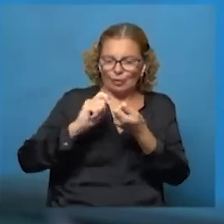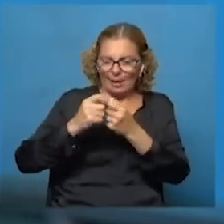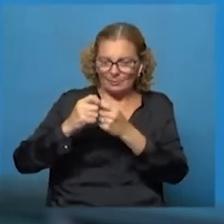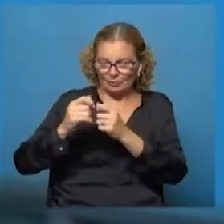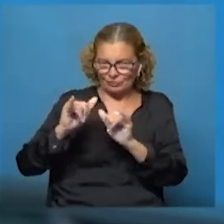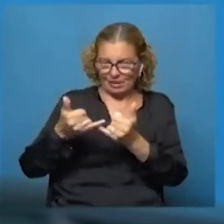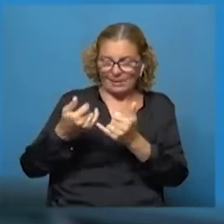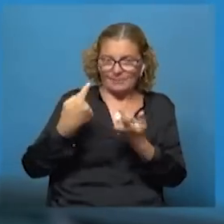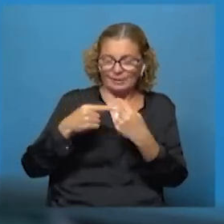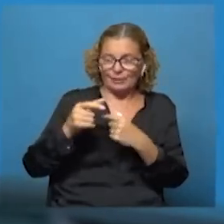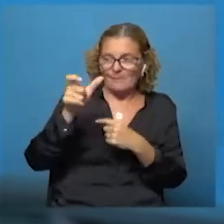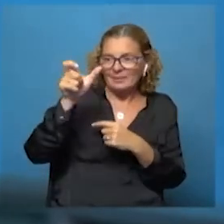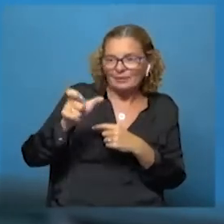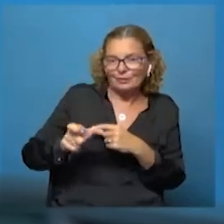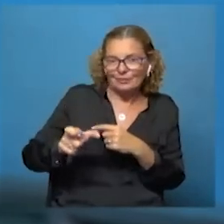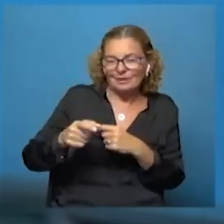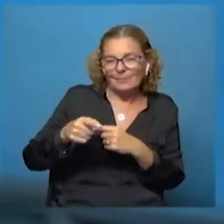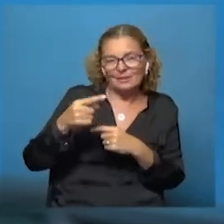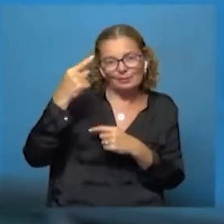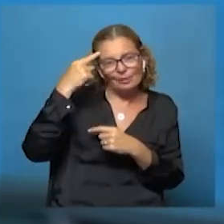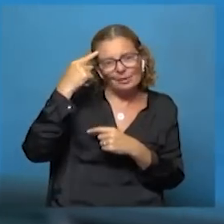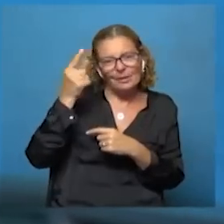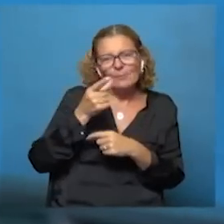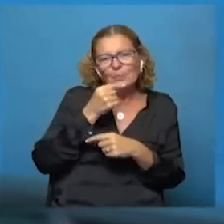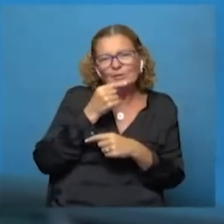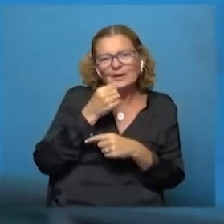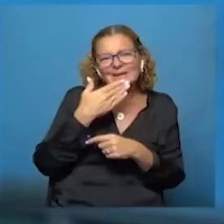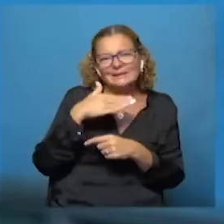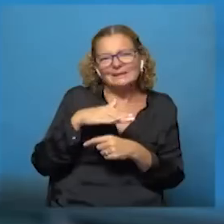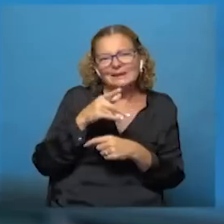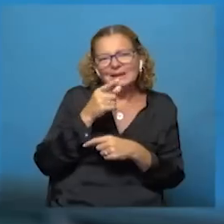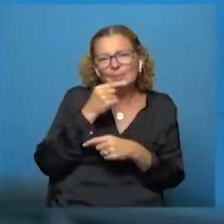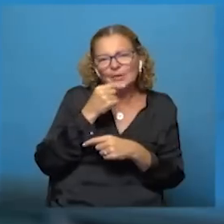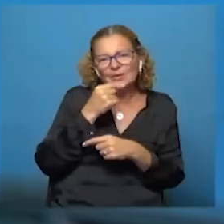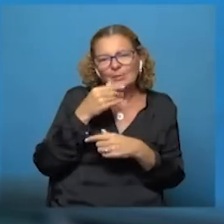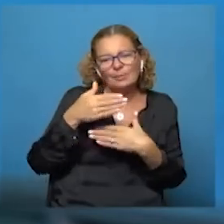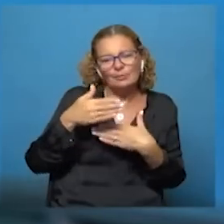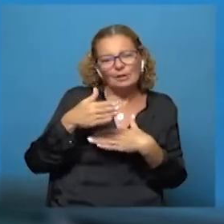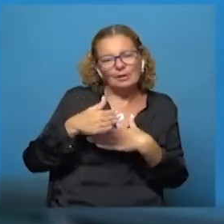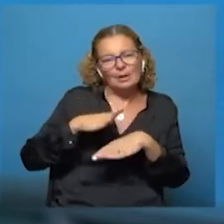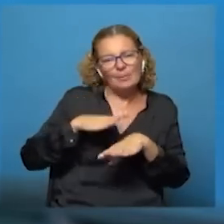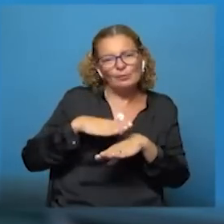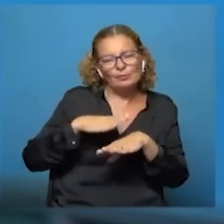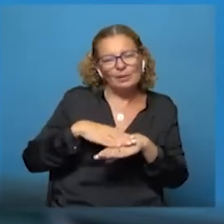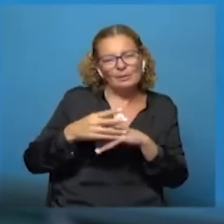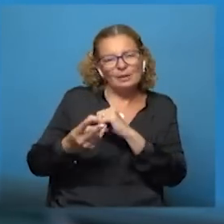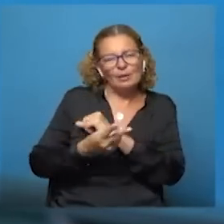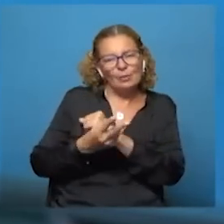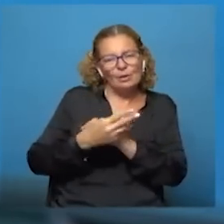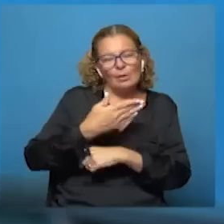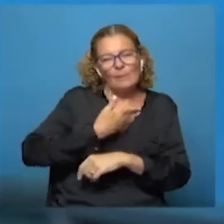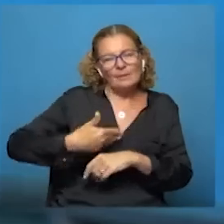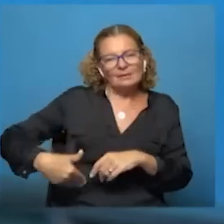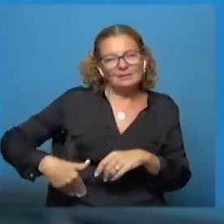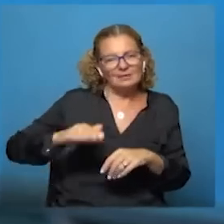y en lo personal yo creo que jerarquizar la policía es entender que es la policía que se va a hacer cargo de la custodia los presidentes